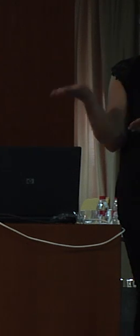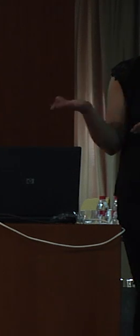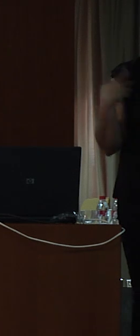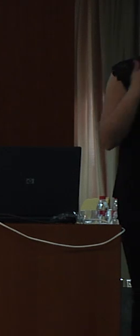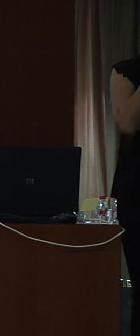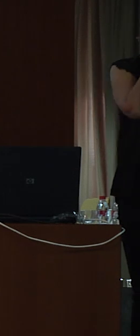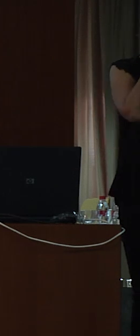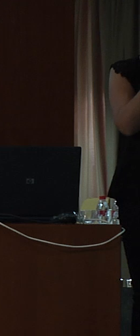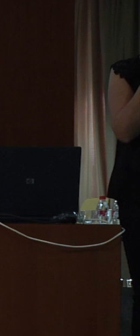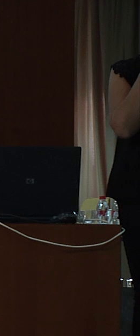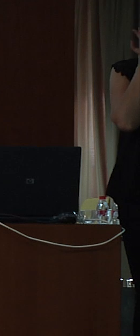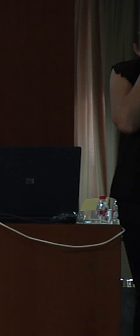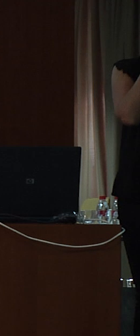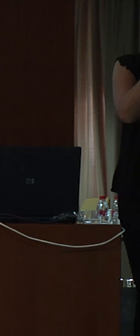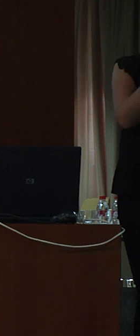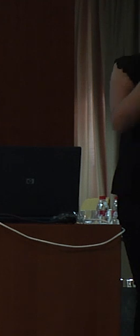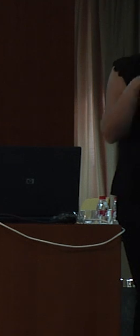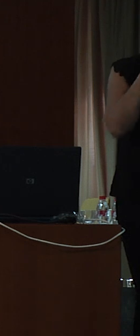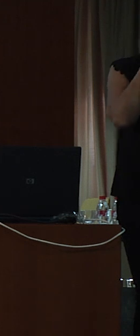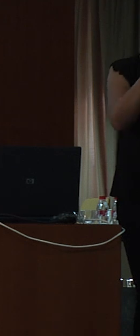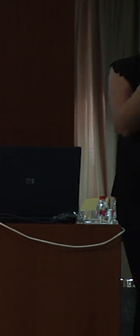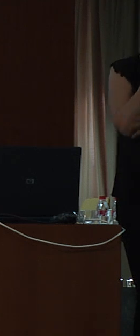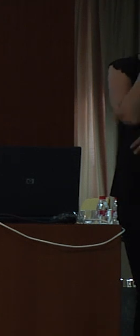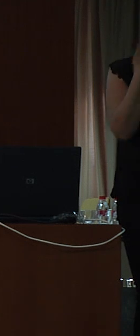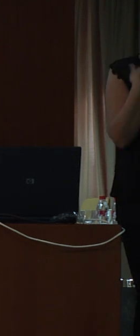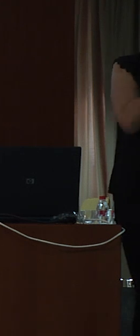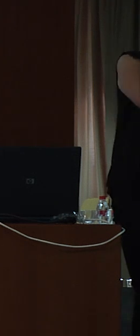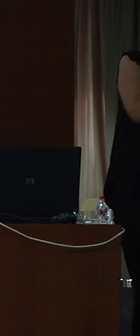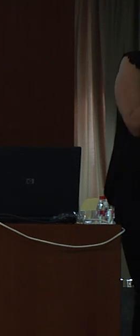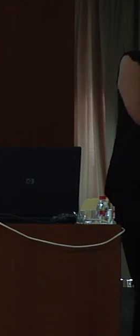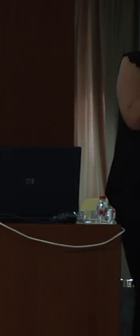del sueño. Yo he leído en una revista y ha dicho un médico